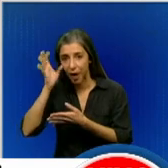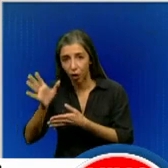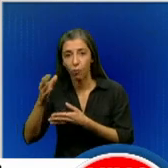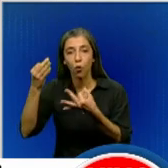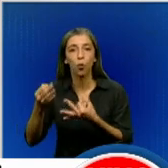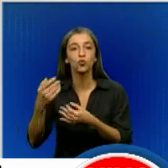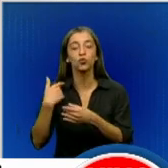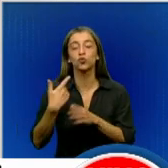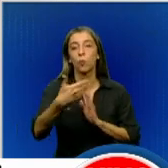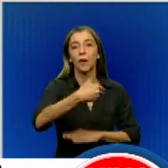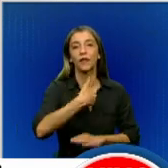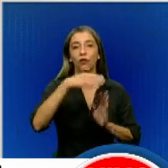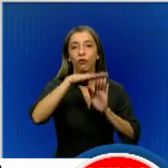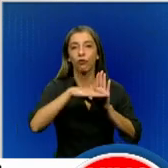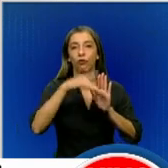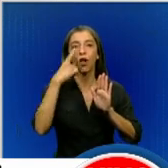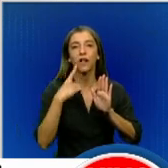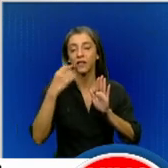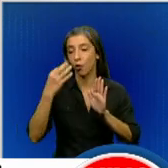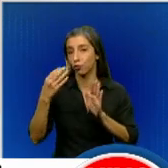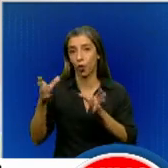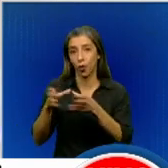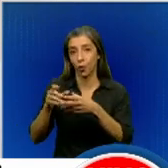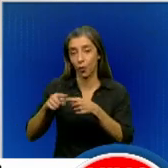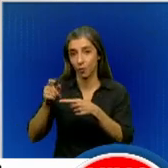orden del día de una diputada de su interbloque